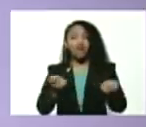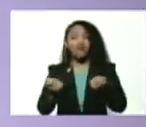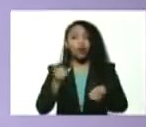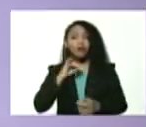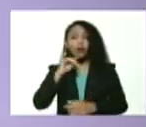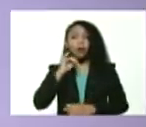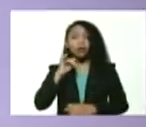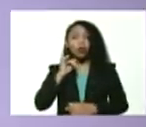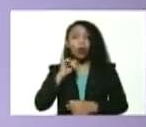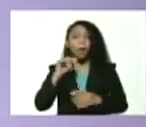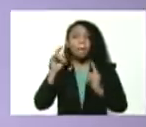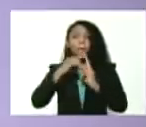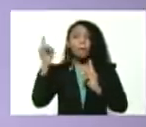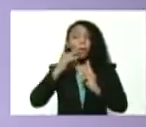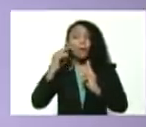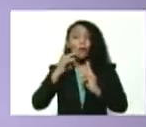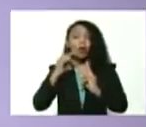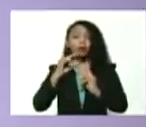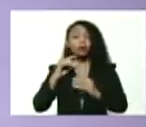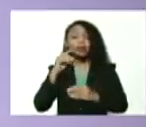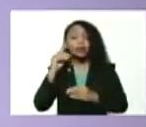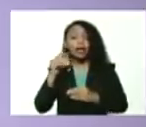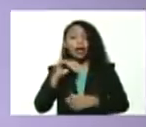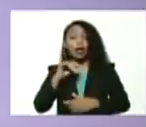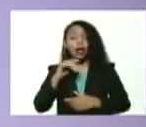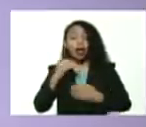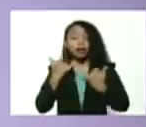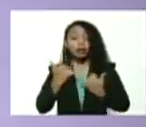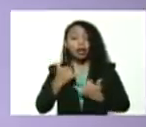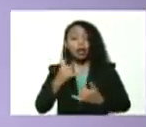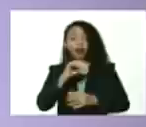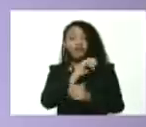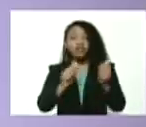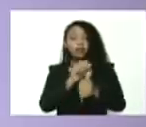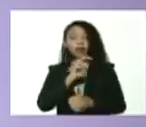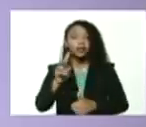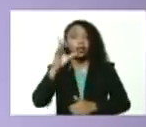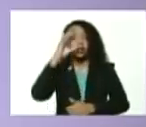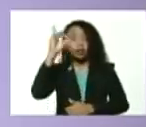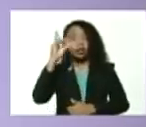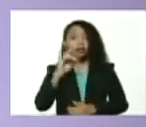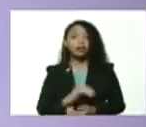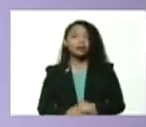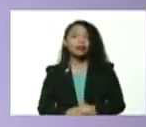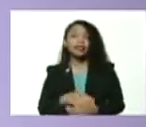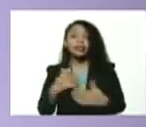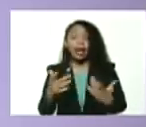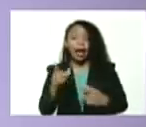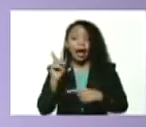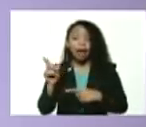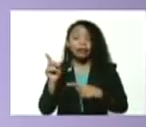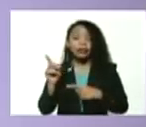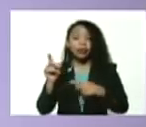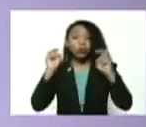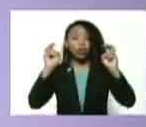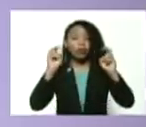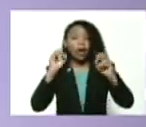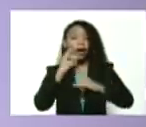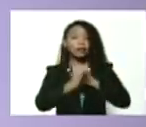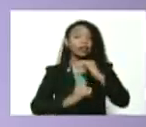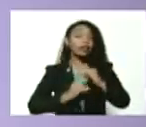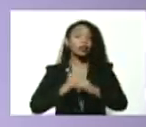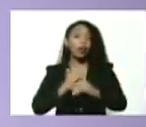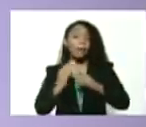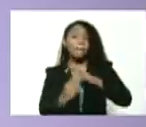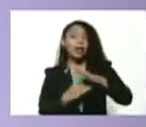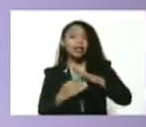en las plataformas digitales y denunciaba la vicepresidenta ejecutiva de la República que justamente instancias internacionales se